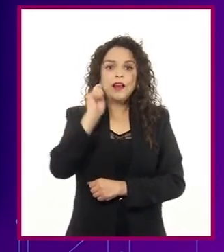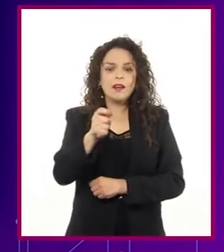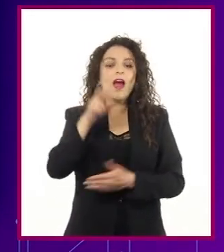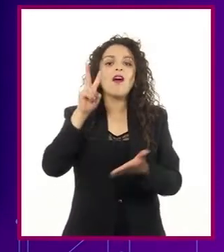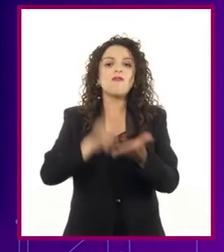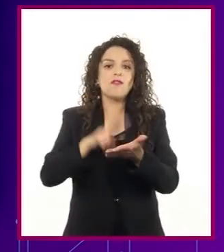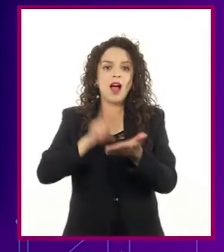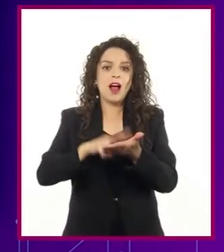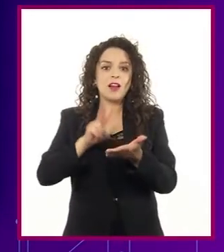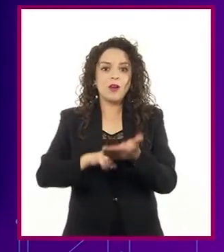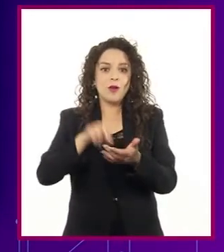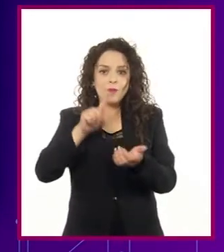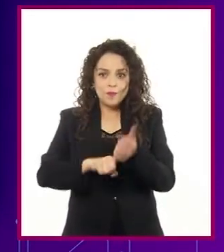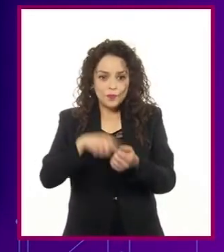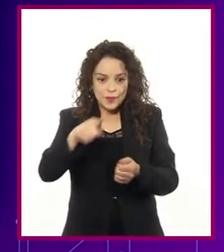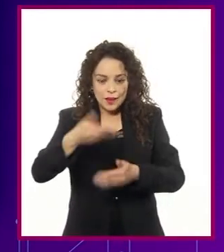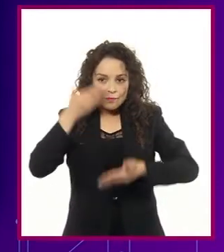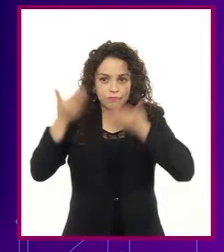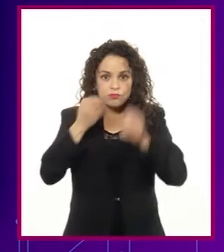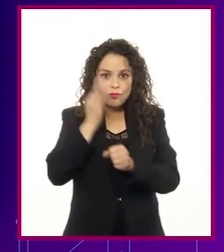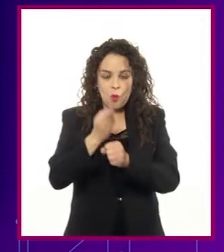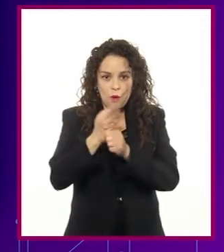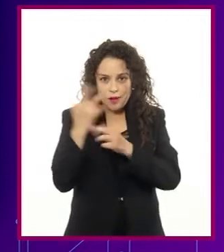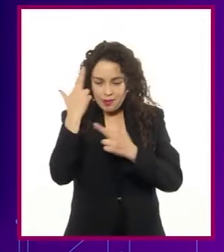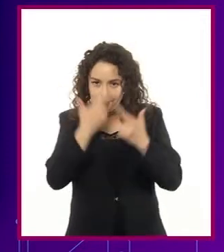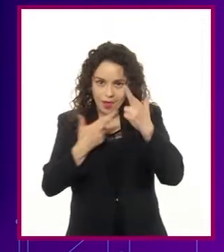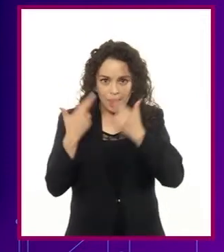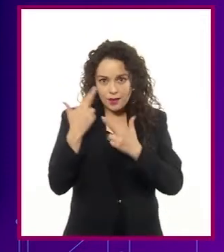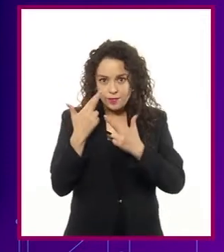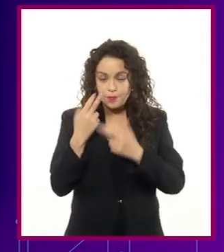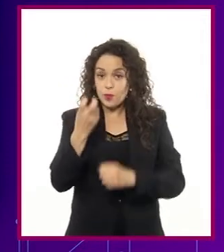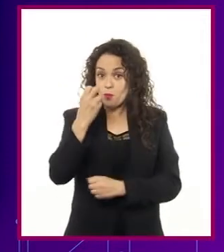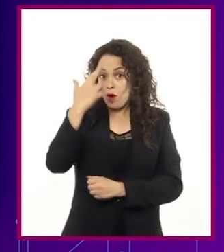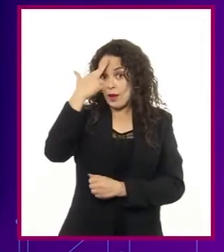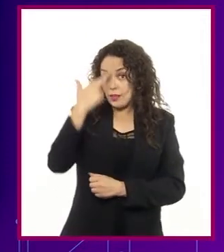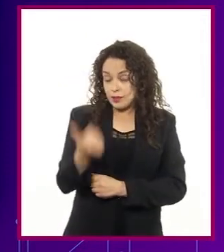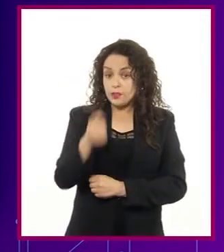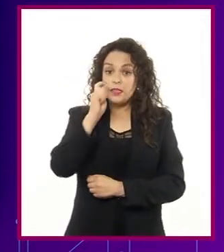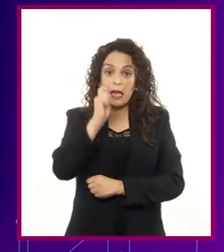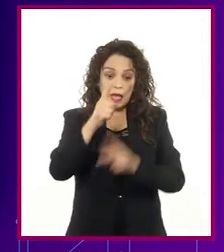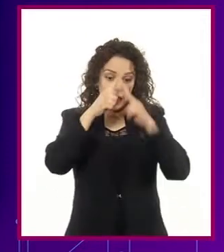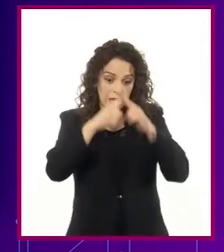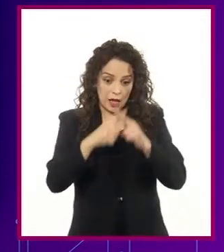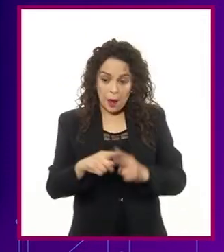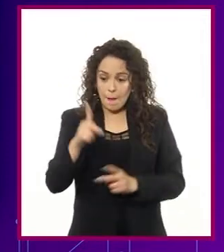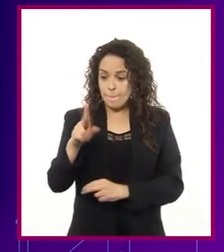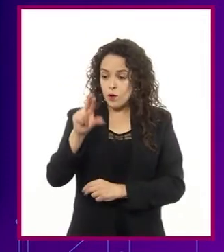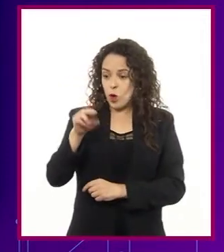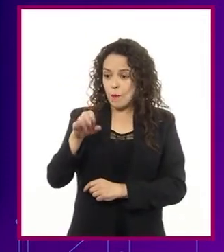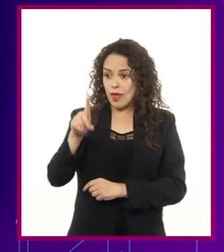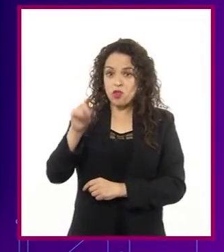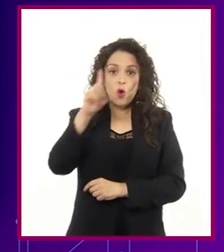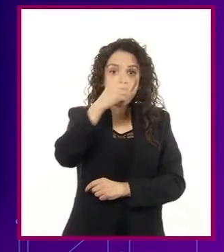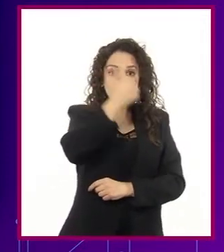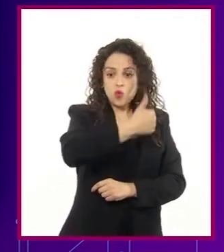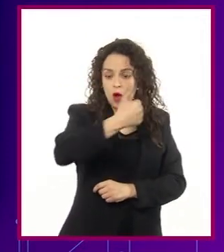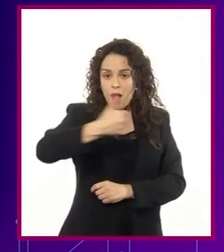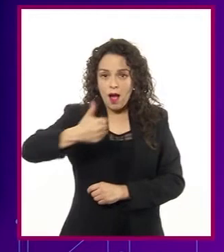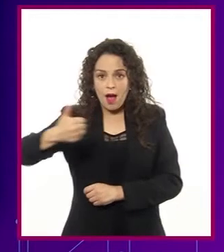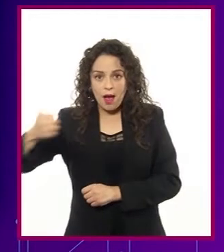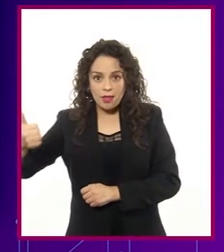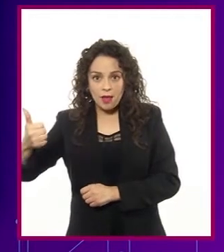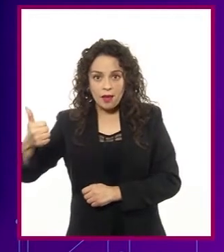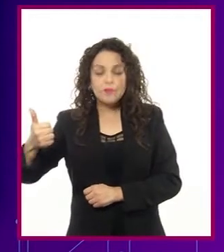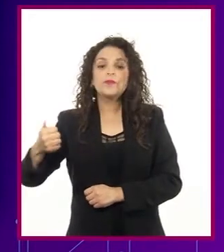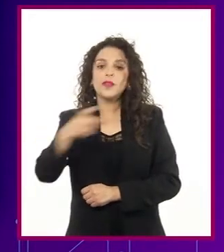la variable estudiada. Por lo tanto, para calcular el promedio de cada uno de los dos bloques,